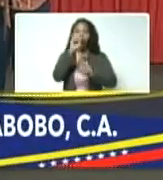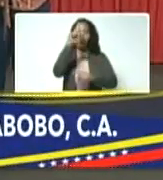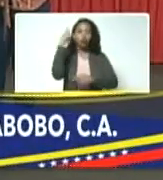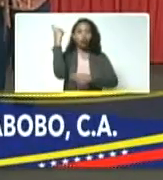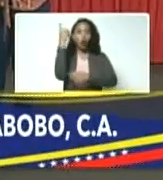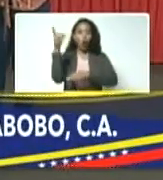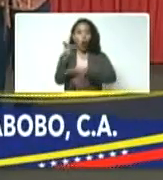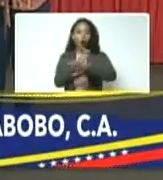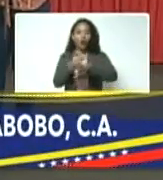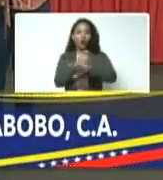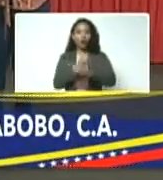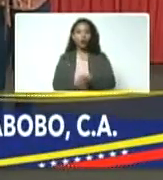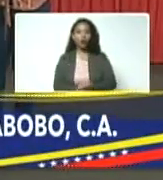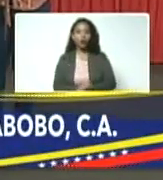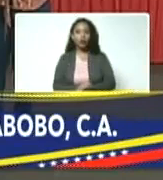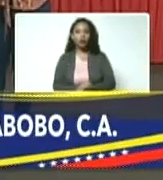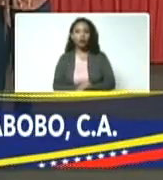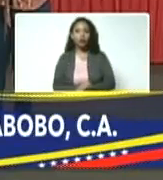gobierno,